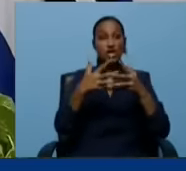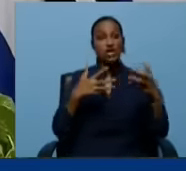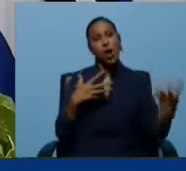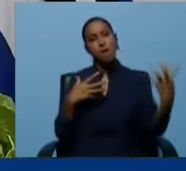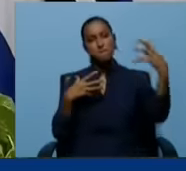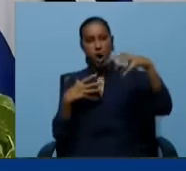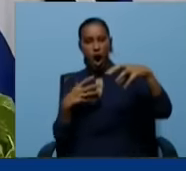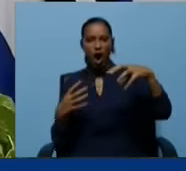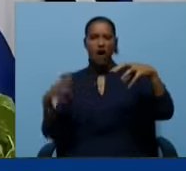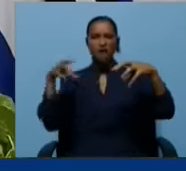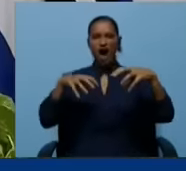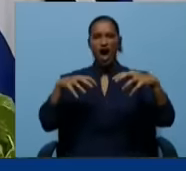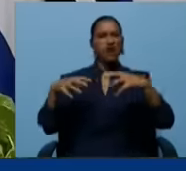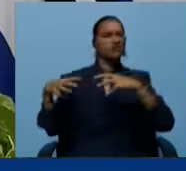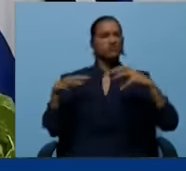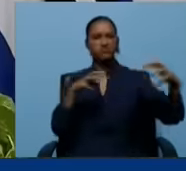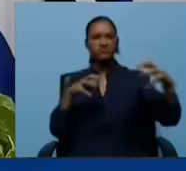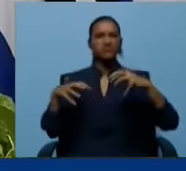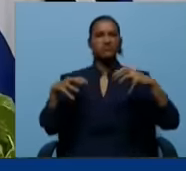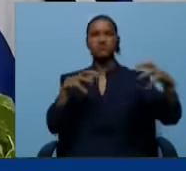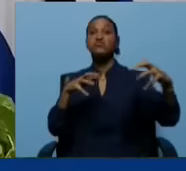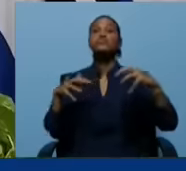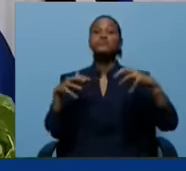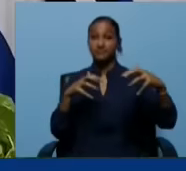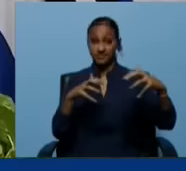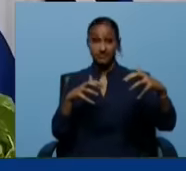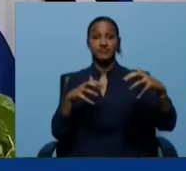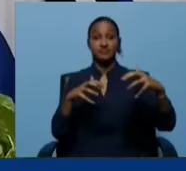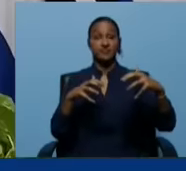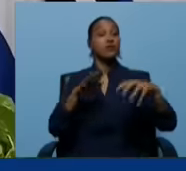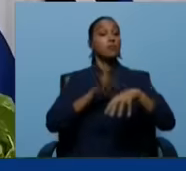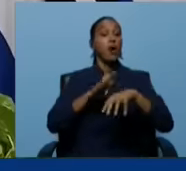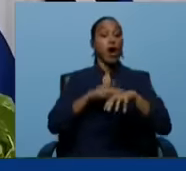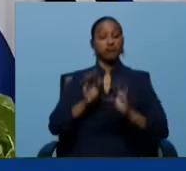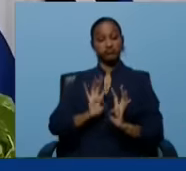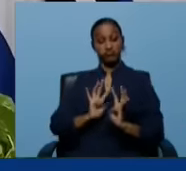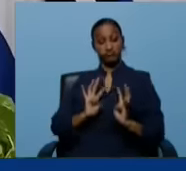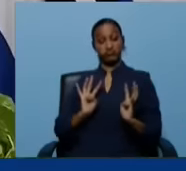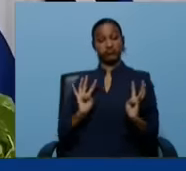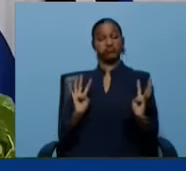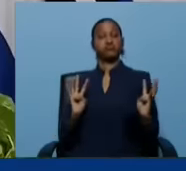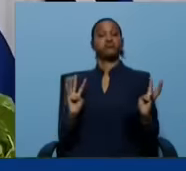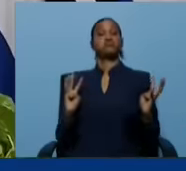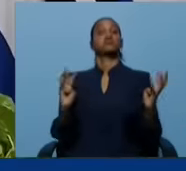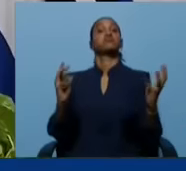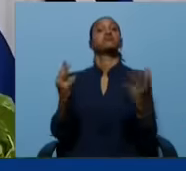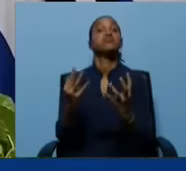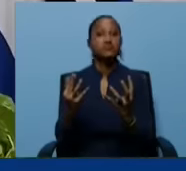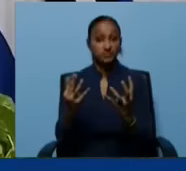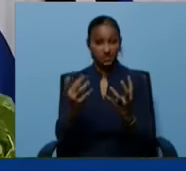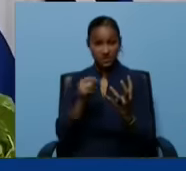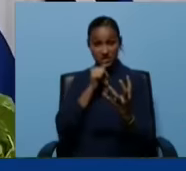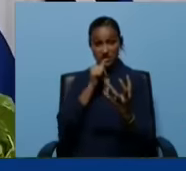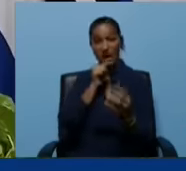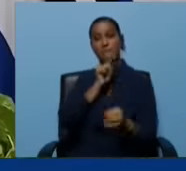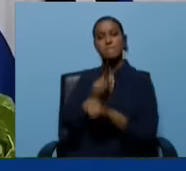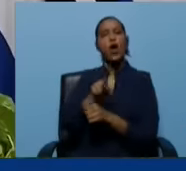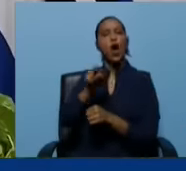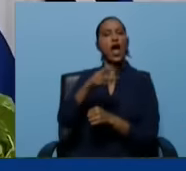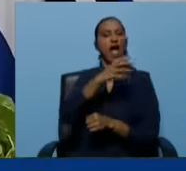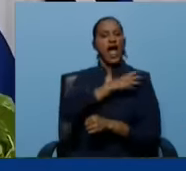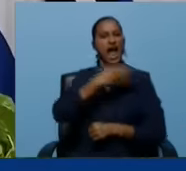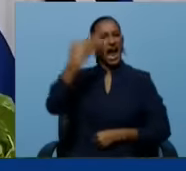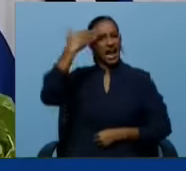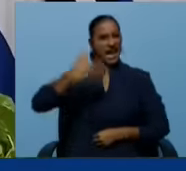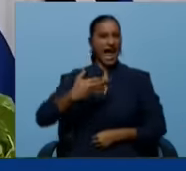a altos oficiales de sus tropas que ya estaban, tenían cercado, a decirle a Zeledón que se rindiera y que